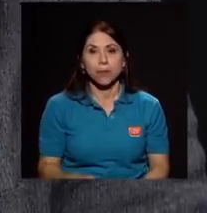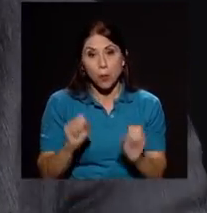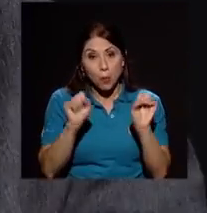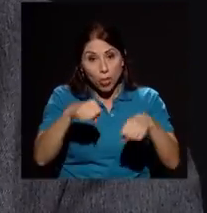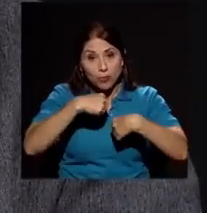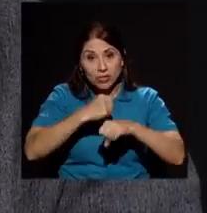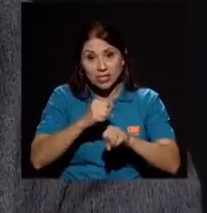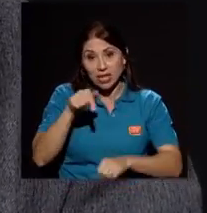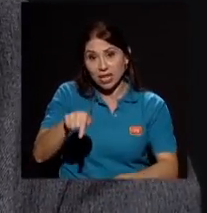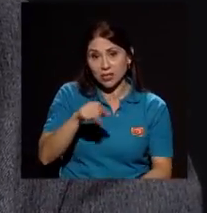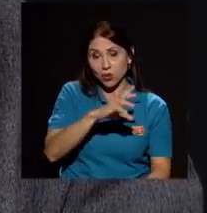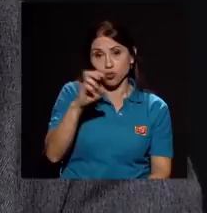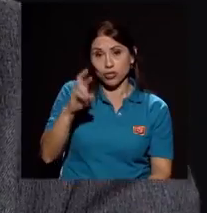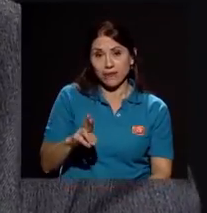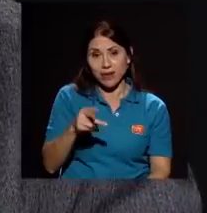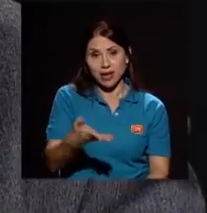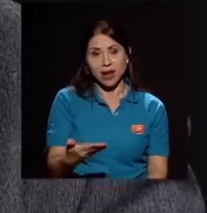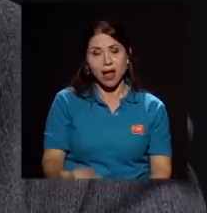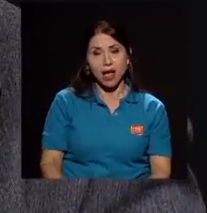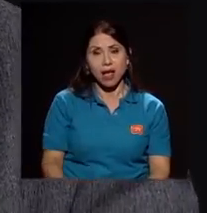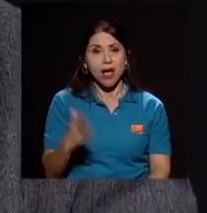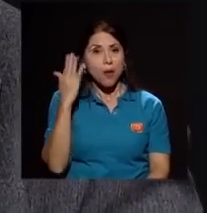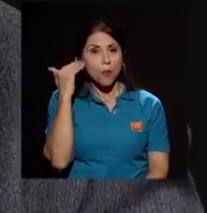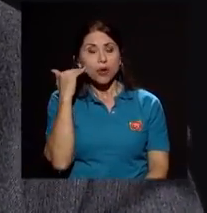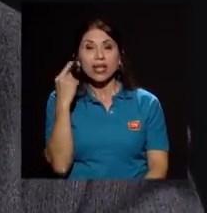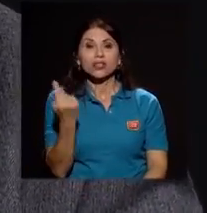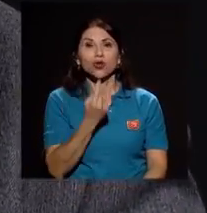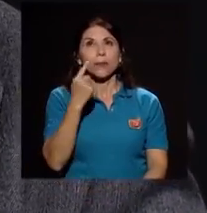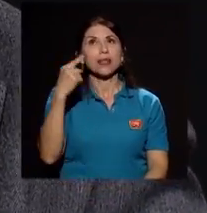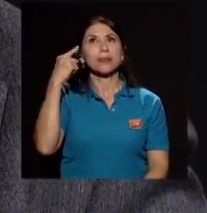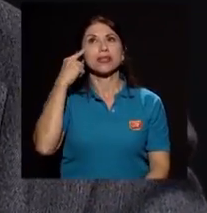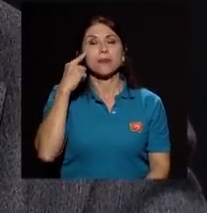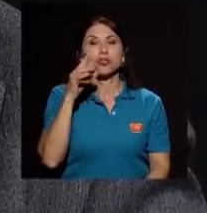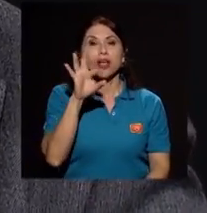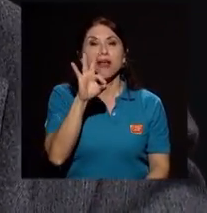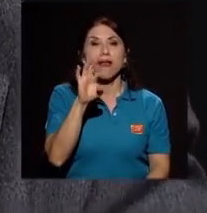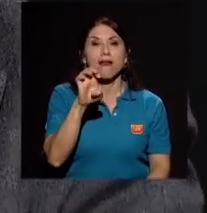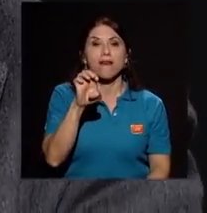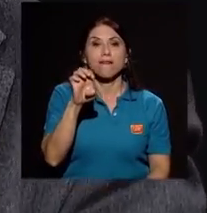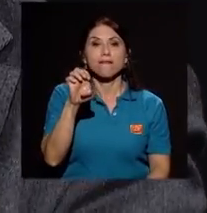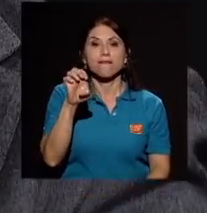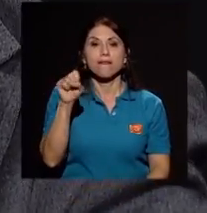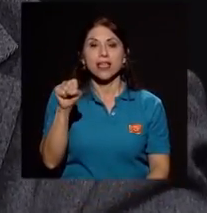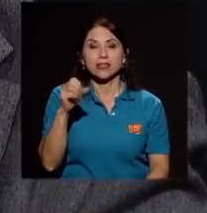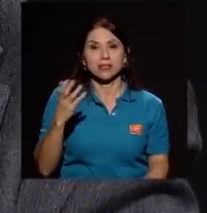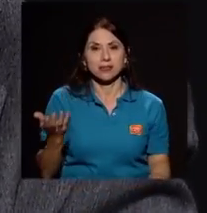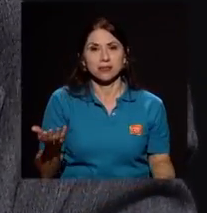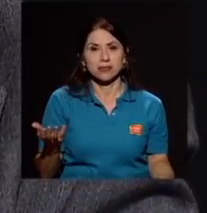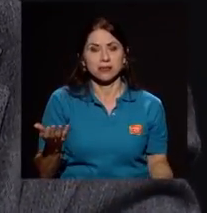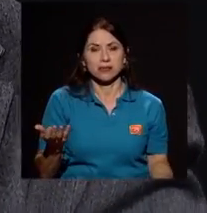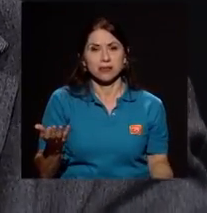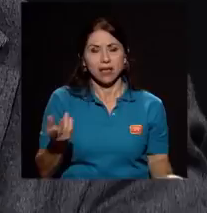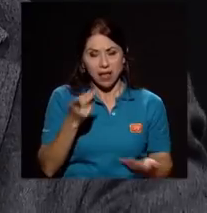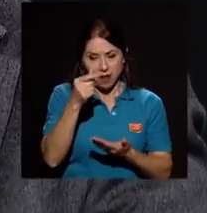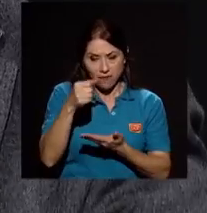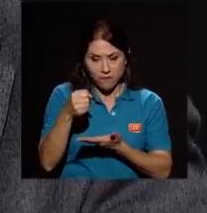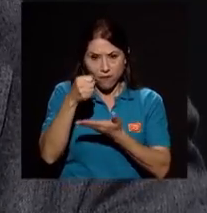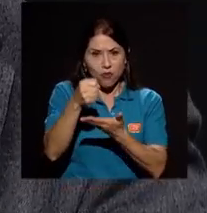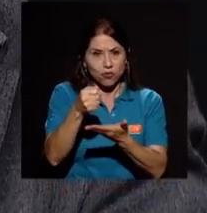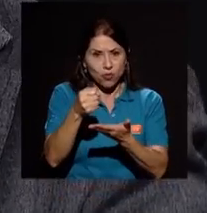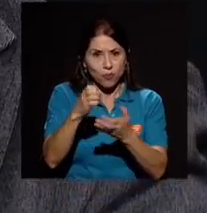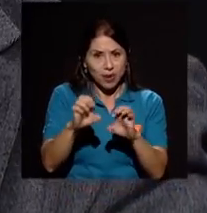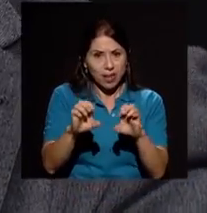porque tenemos solo que tener en la mente es eso no no no no debería hacer es decir